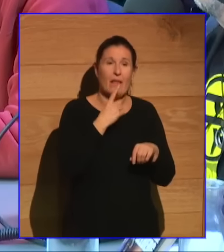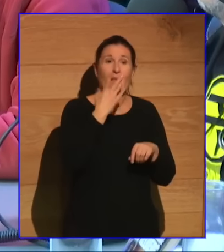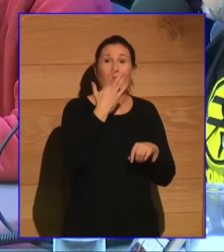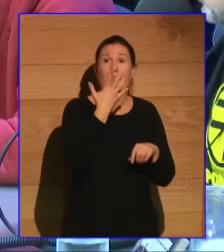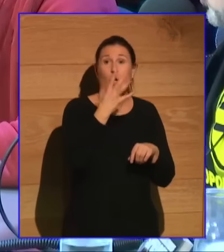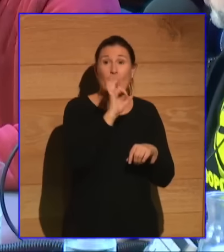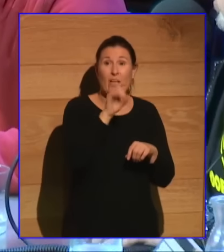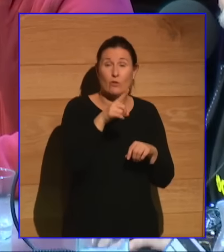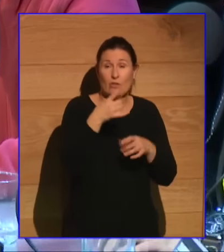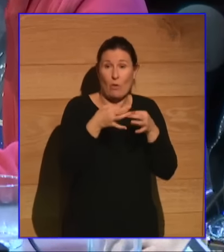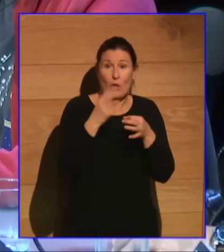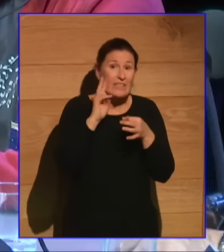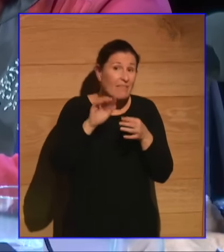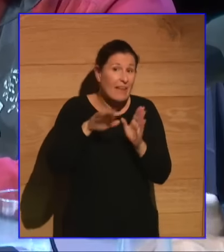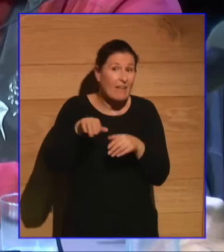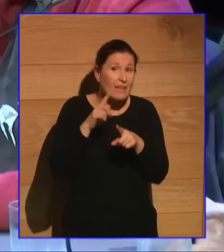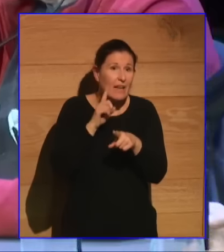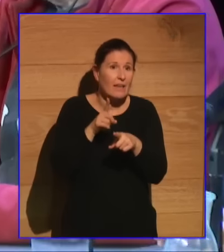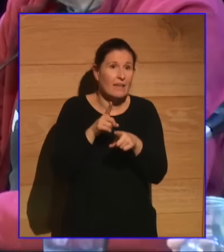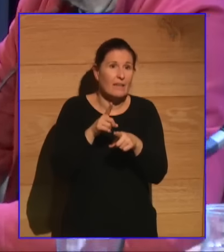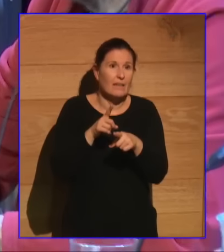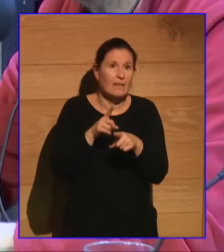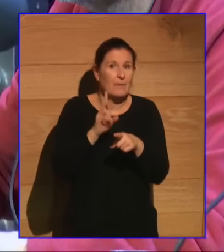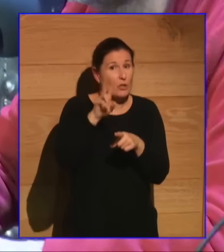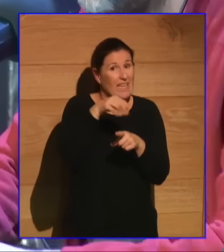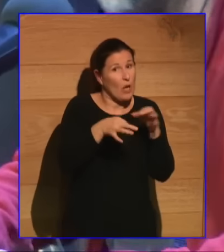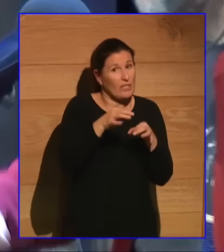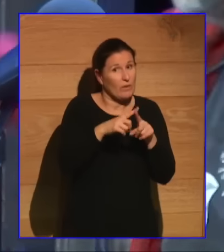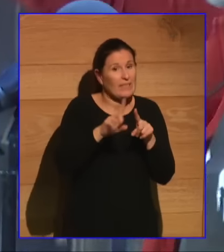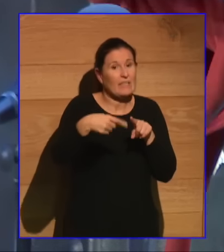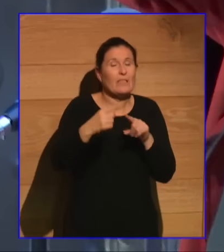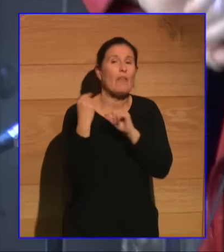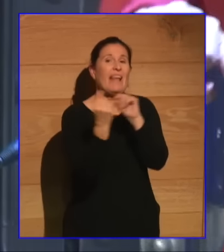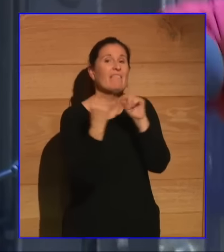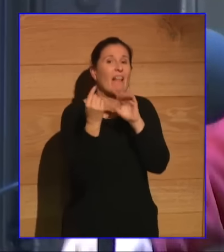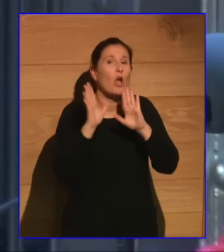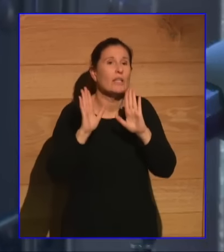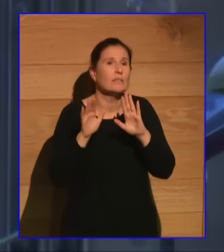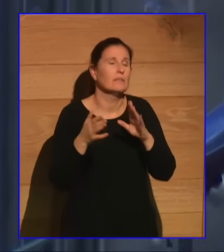segundos de un juicio? Claro, pero luego hay deliberaciones. ¿Pero no, ya no es el juicio?